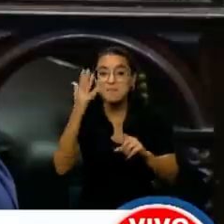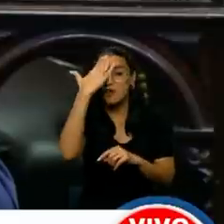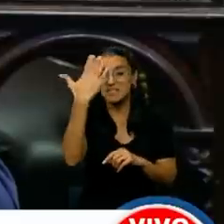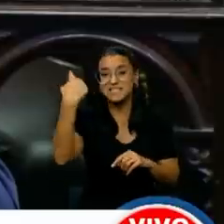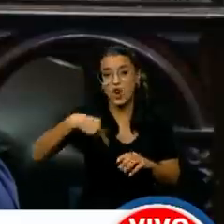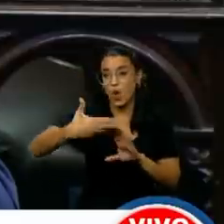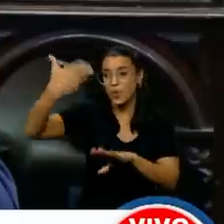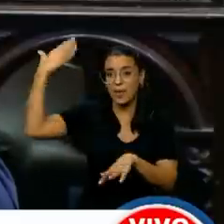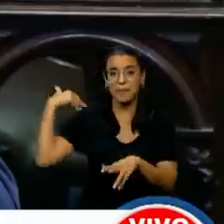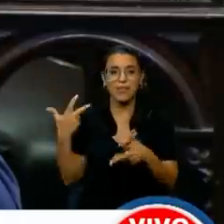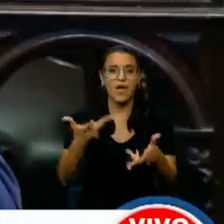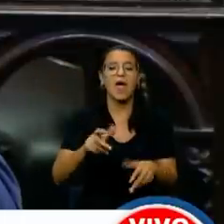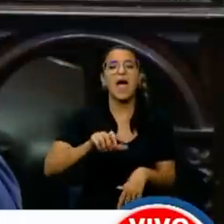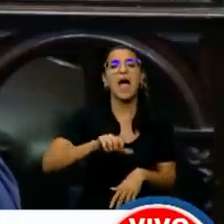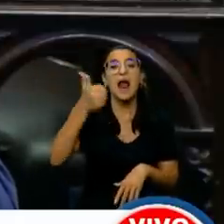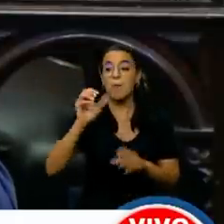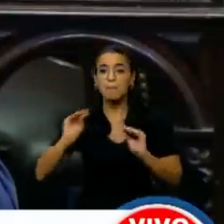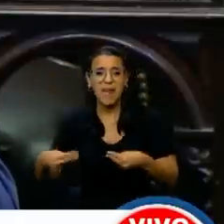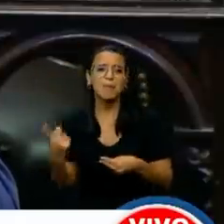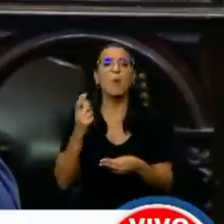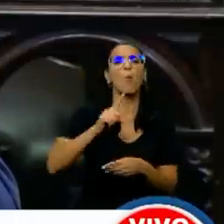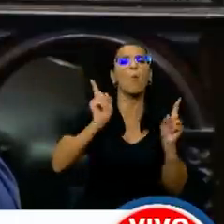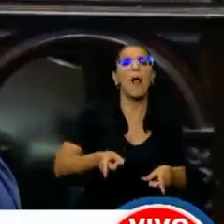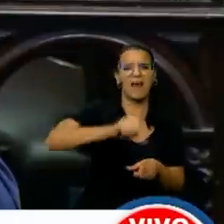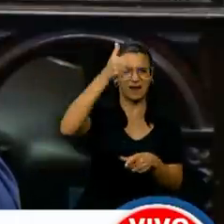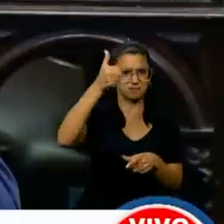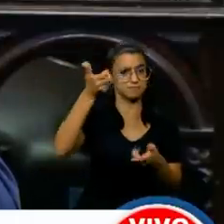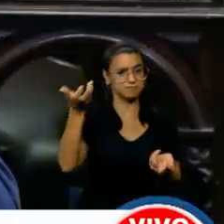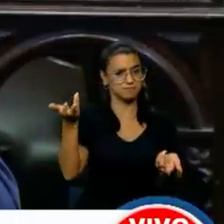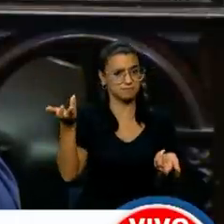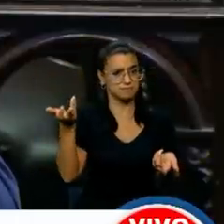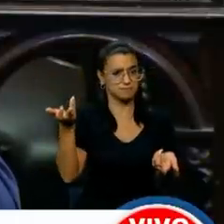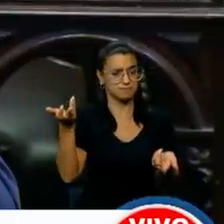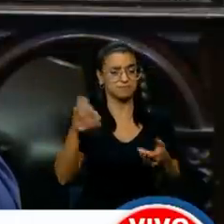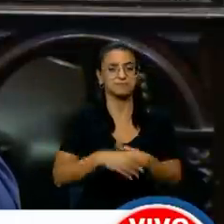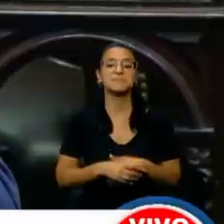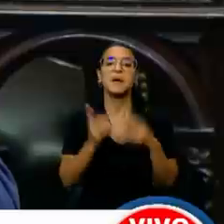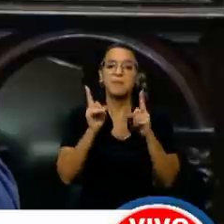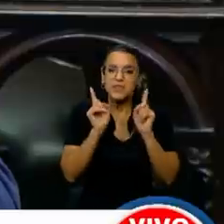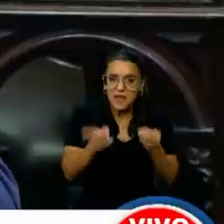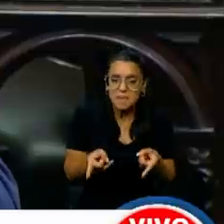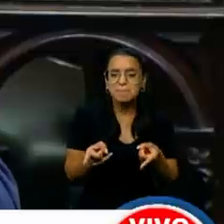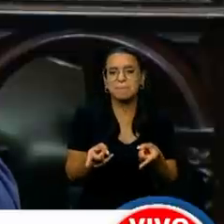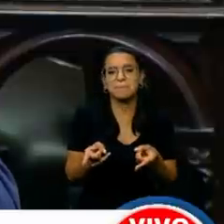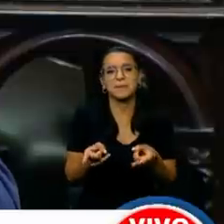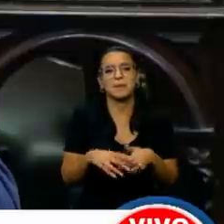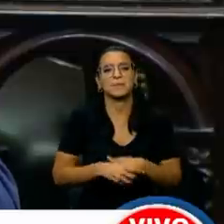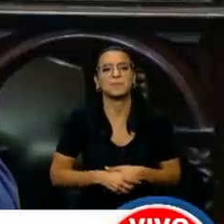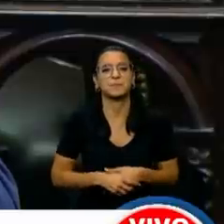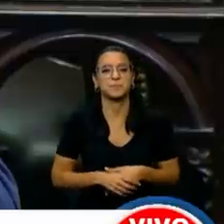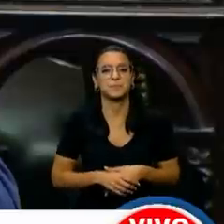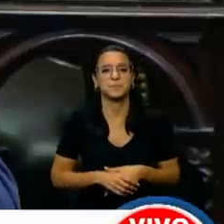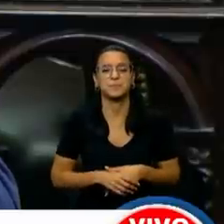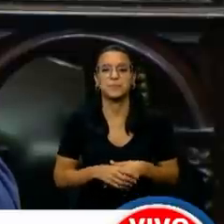que habían ganado perdiendo de la mano pero también amerita que esté